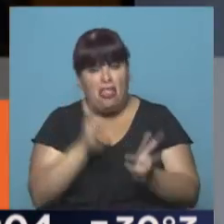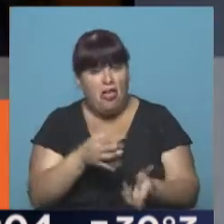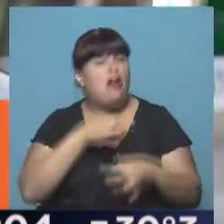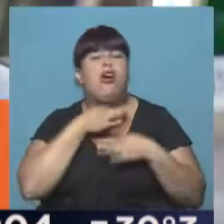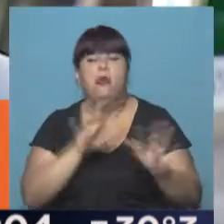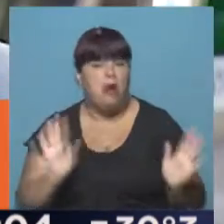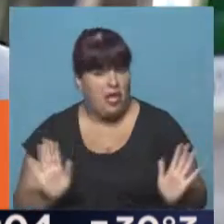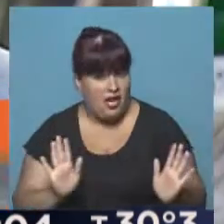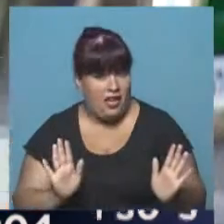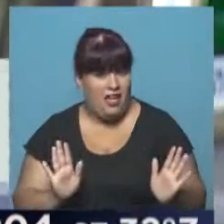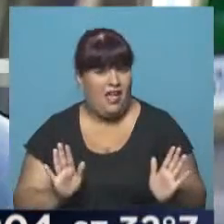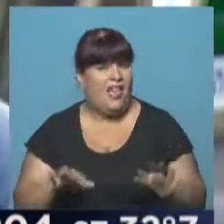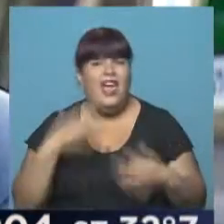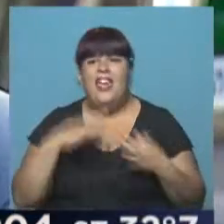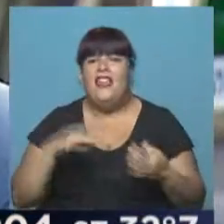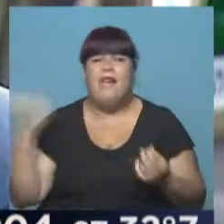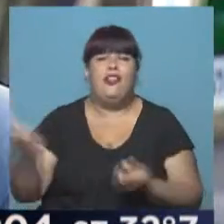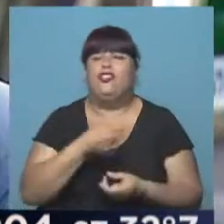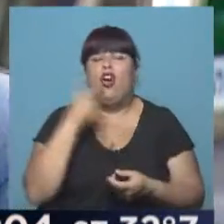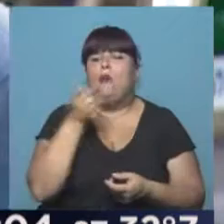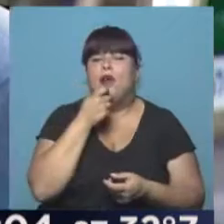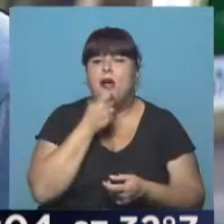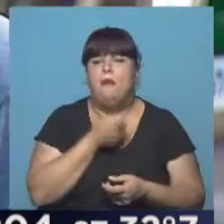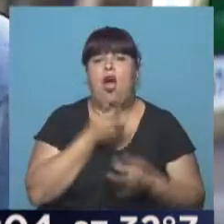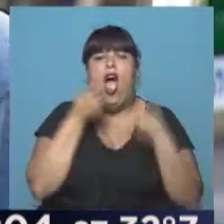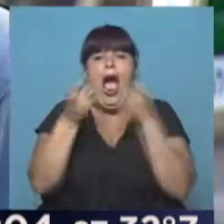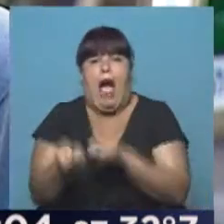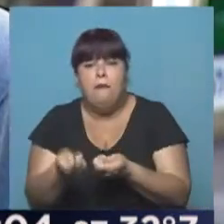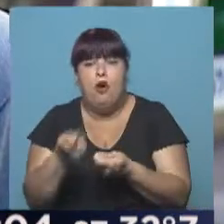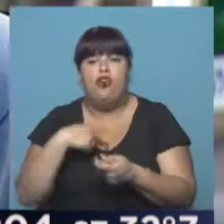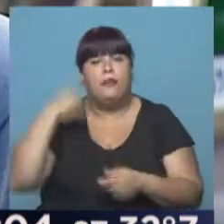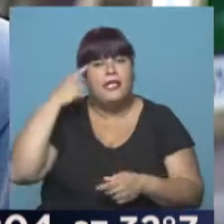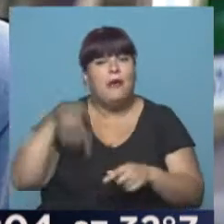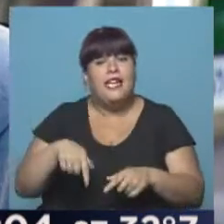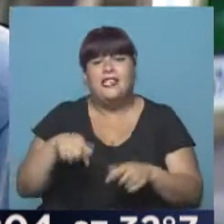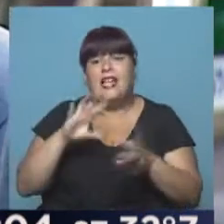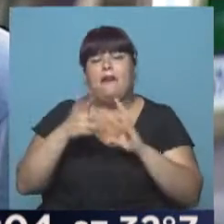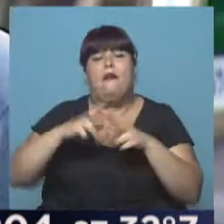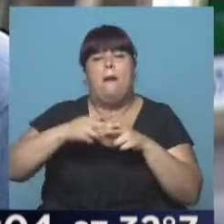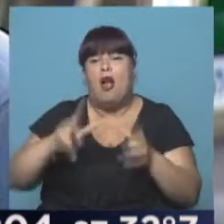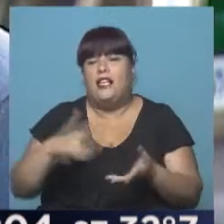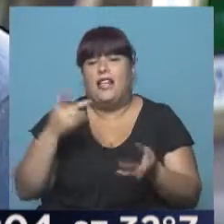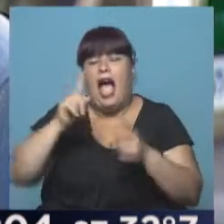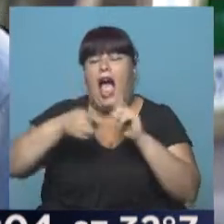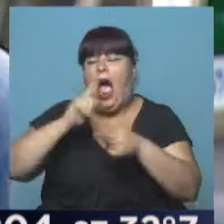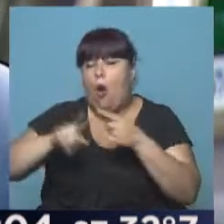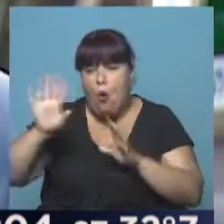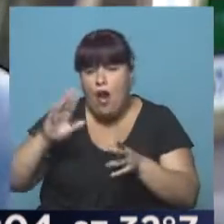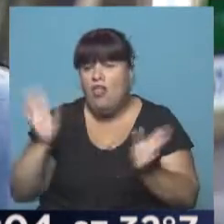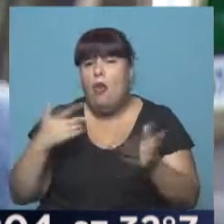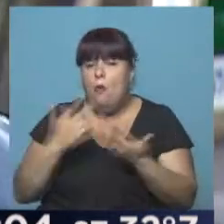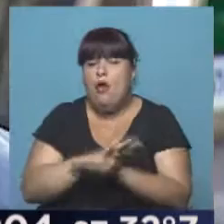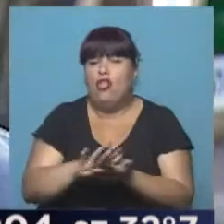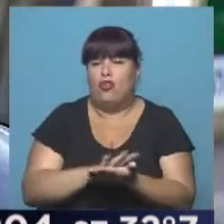gusten. Había que poner a todos aquellos que apoyábamos y entendíamos que esta herramienta política que era el memorándum podía